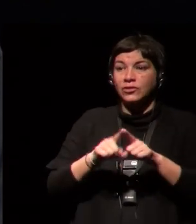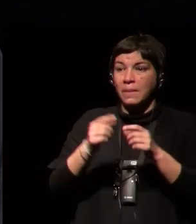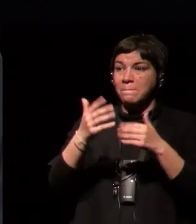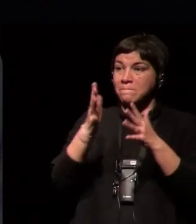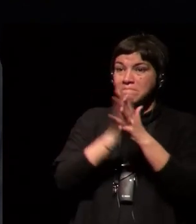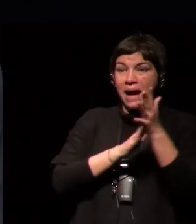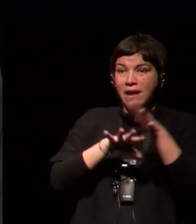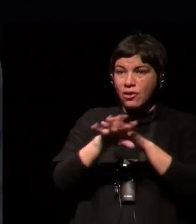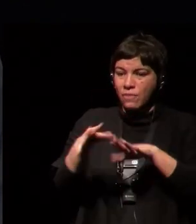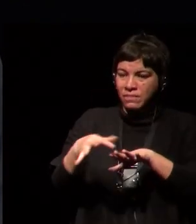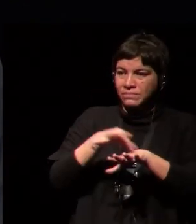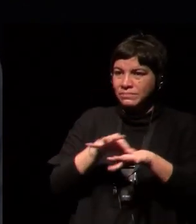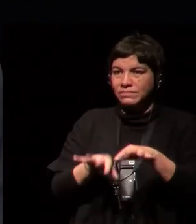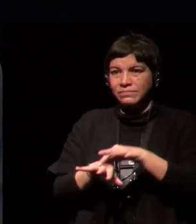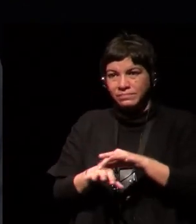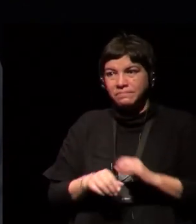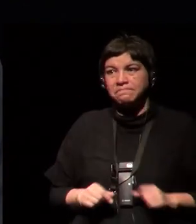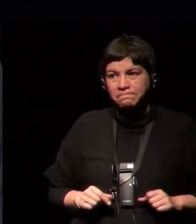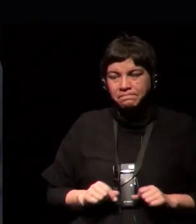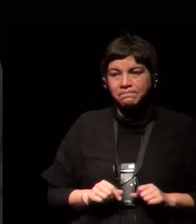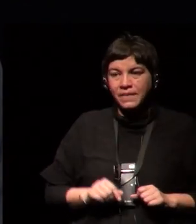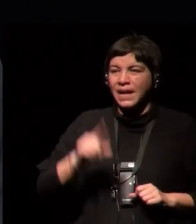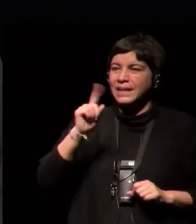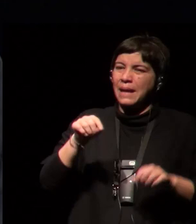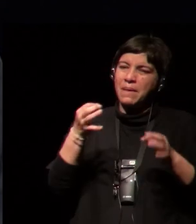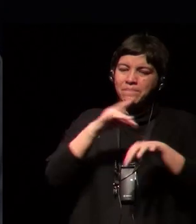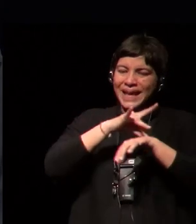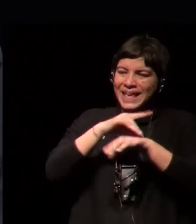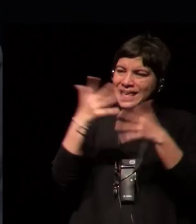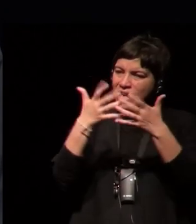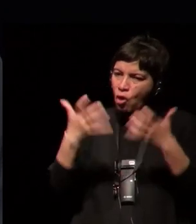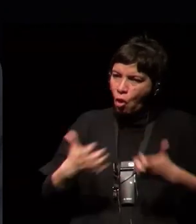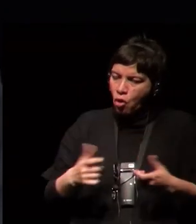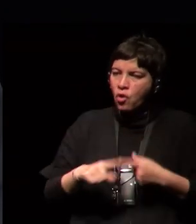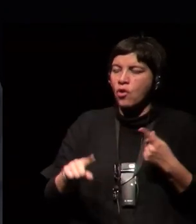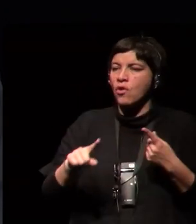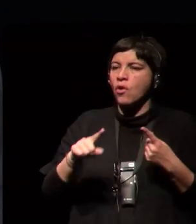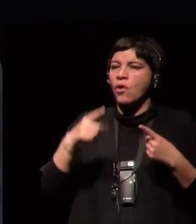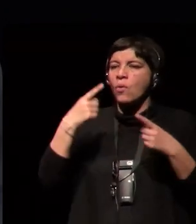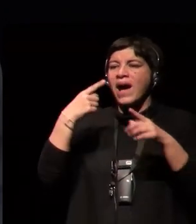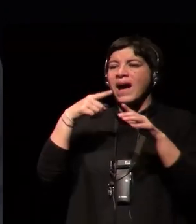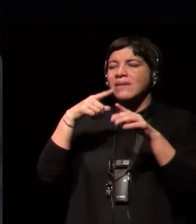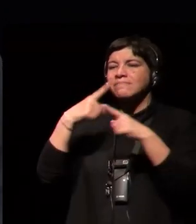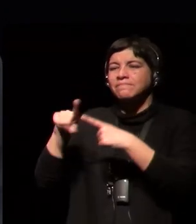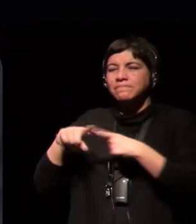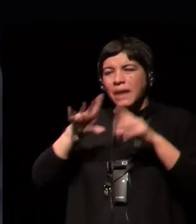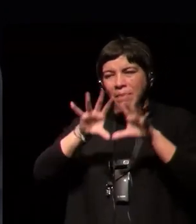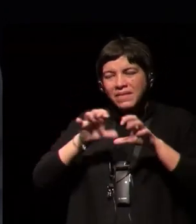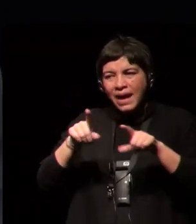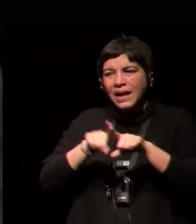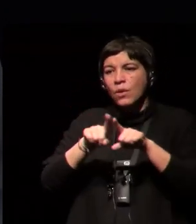que desarrollar también un guión, una herramienta de aprendizaje para explicar la historia de los Namajira para que se incluyera en